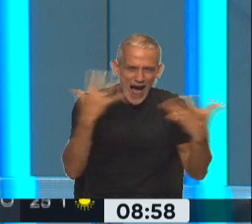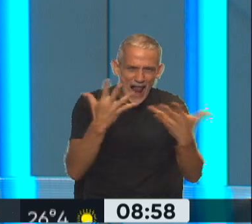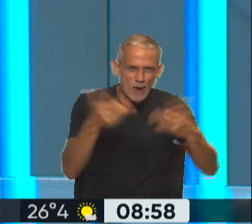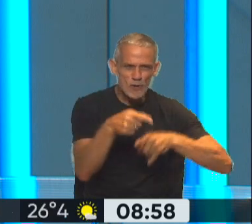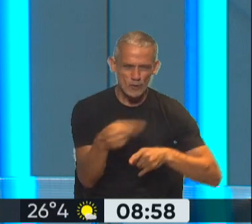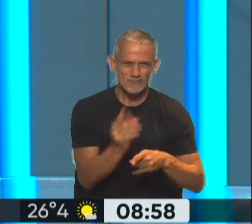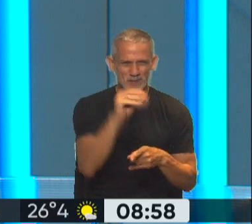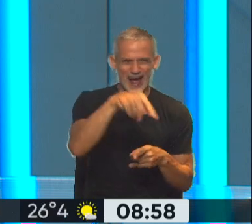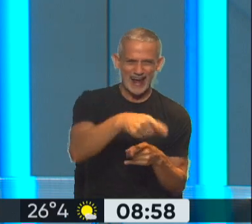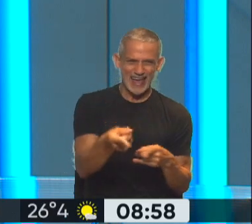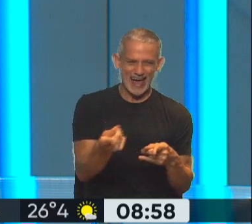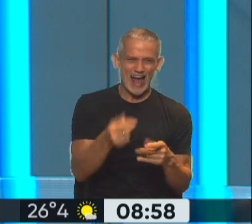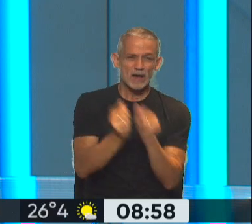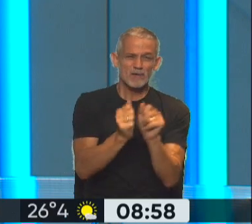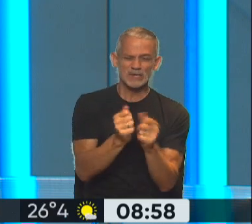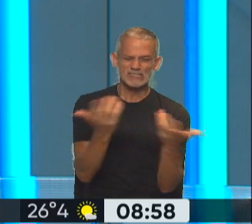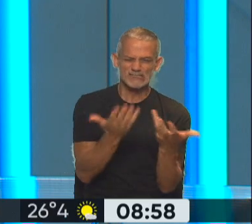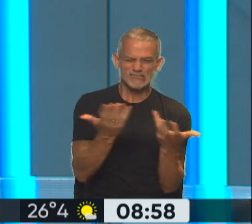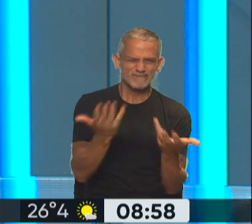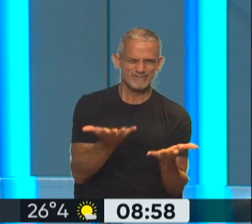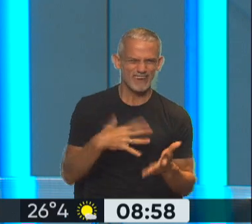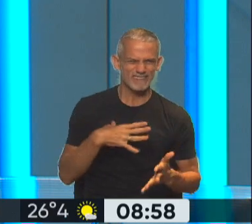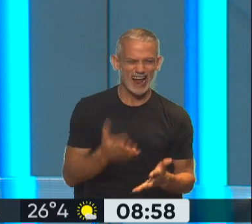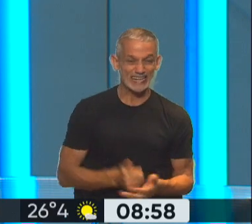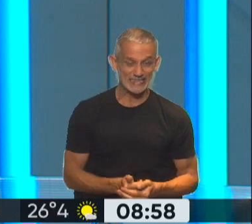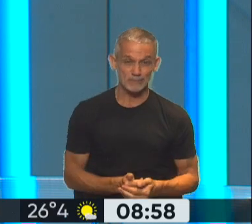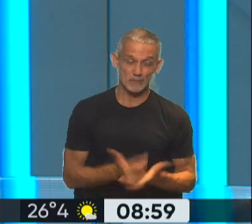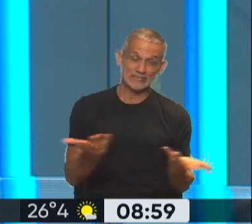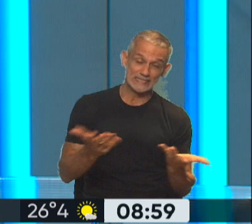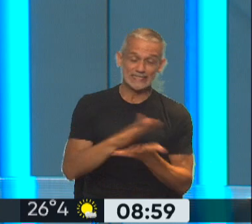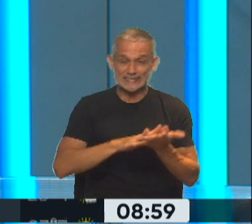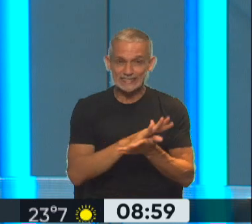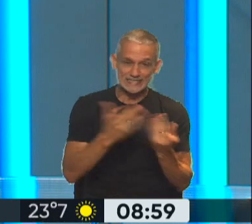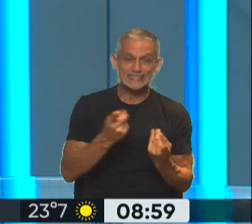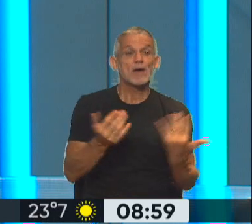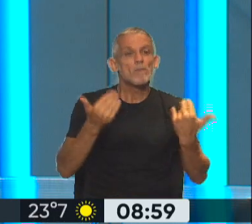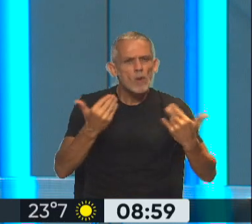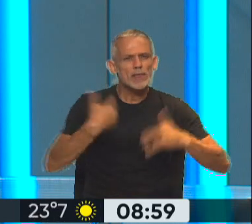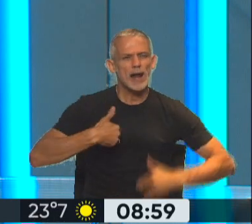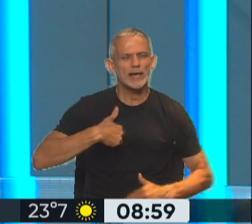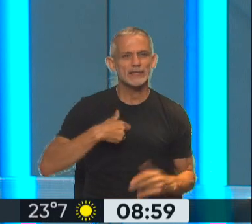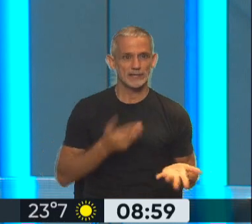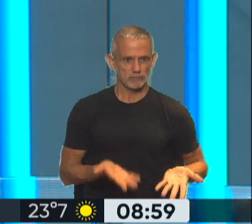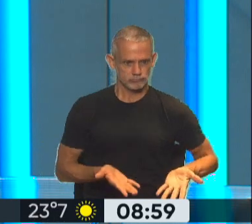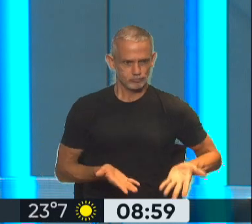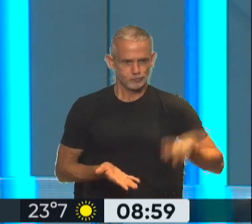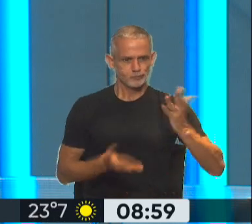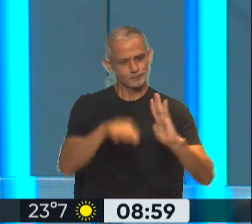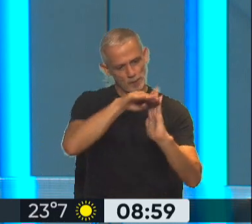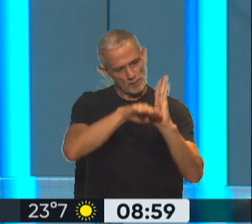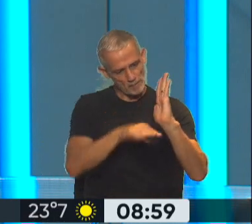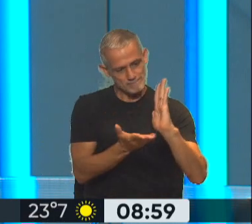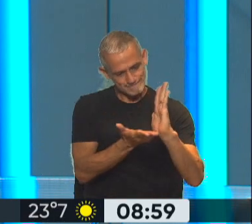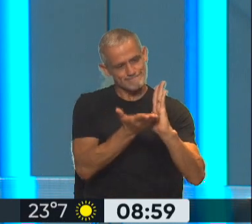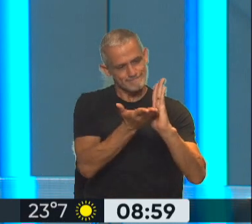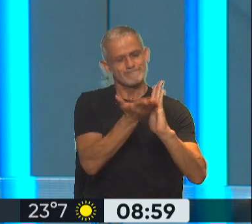economía aún muy primarizada pero cierto que sorteando esas dificultades tiene la posibilidad de posicionarse en un nivel